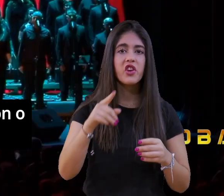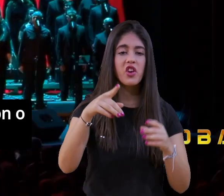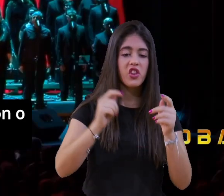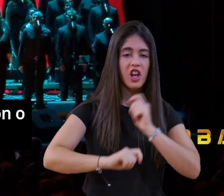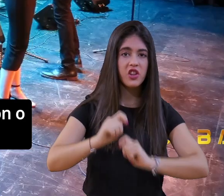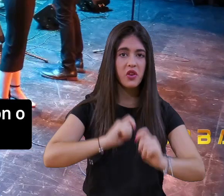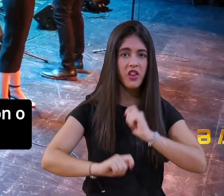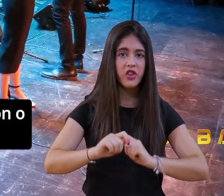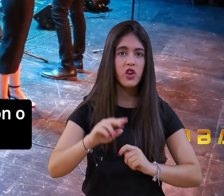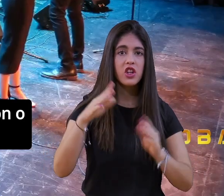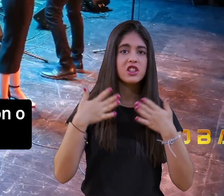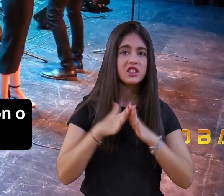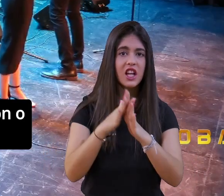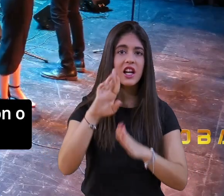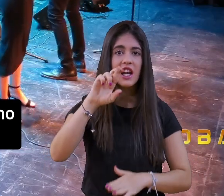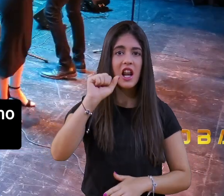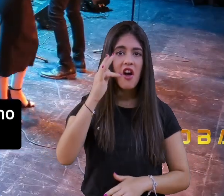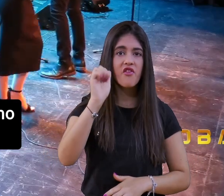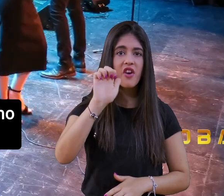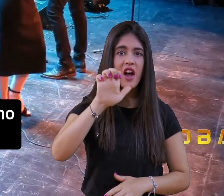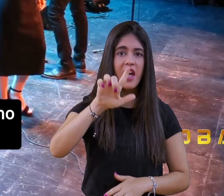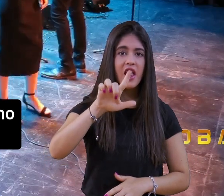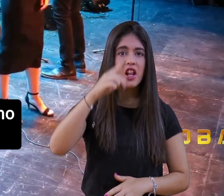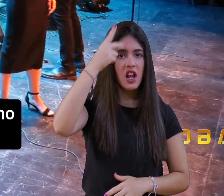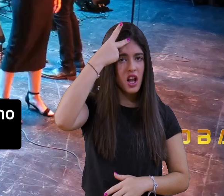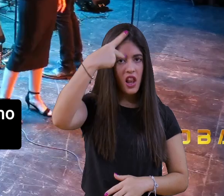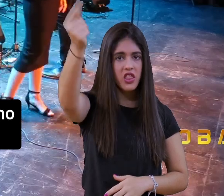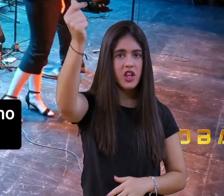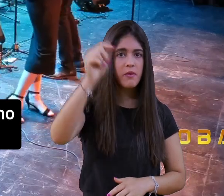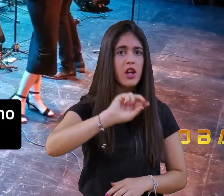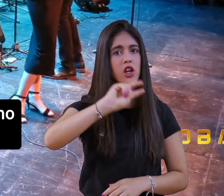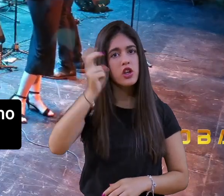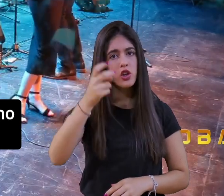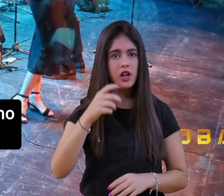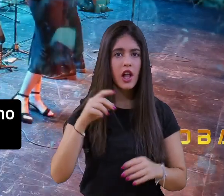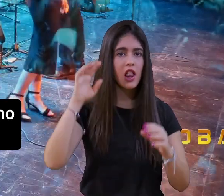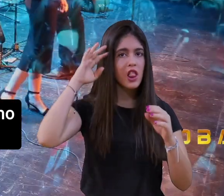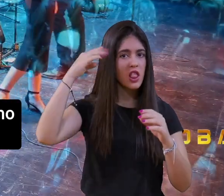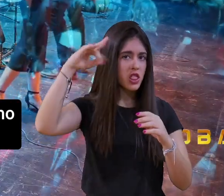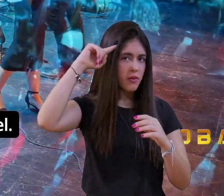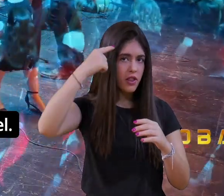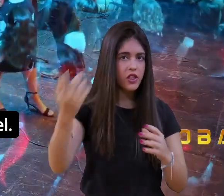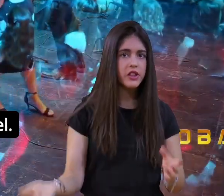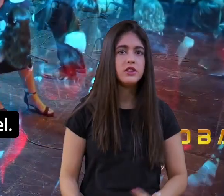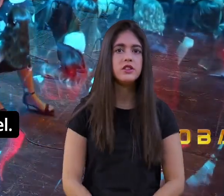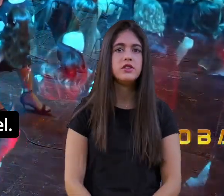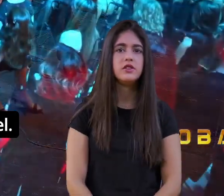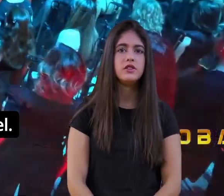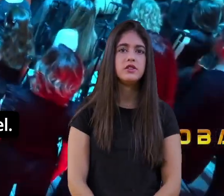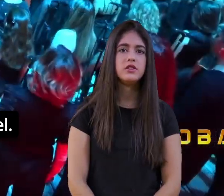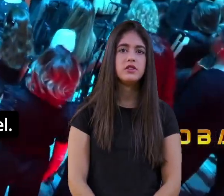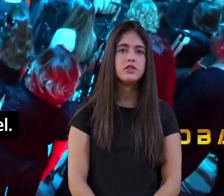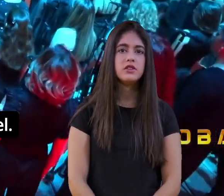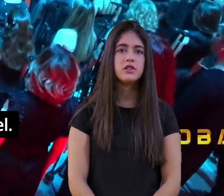Son 70 artistas poderosas de cinco nacionalidades distintas bajo la dirección musical de Nacho Lozano, que mezclan como